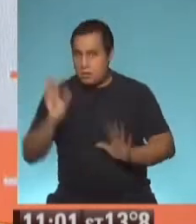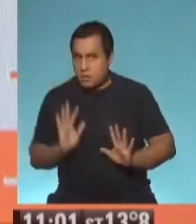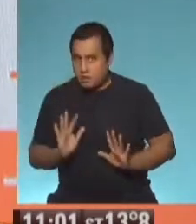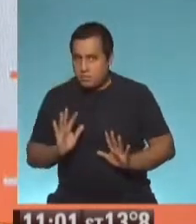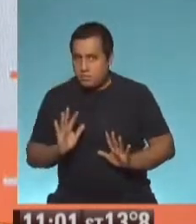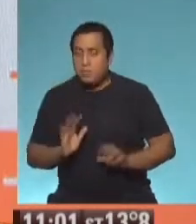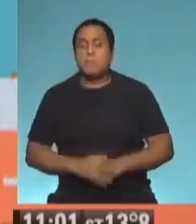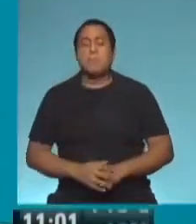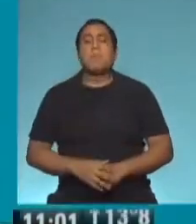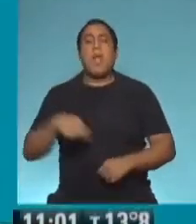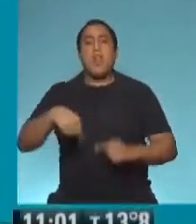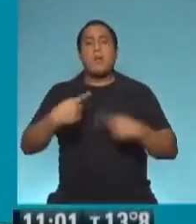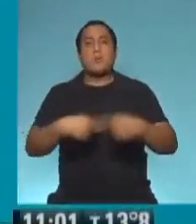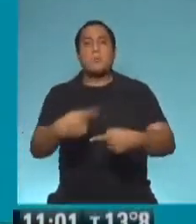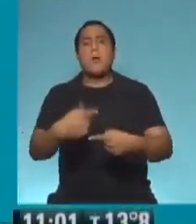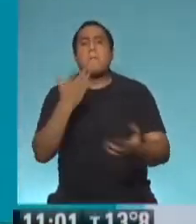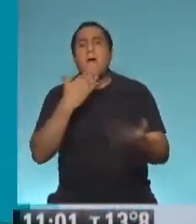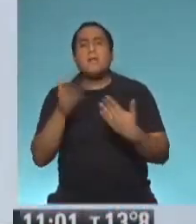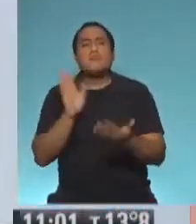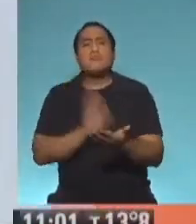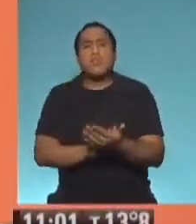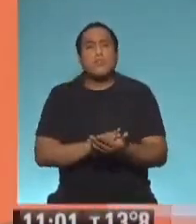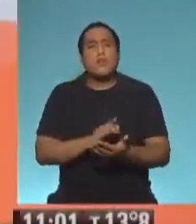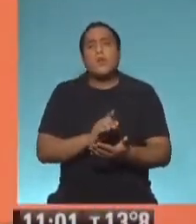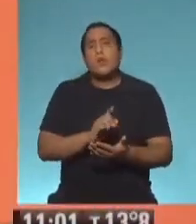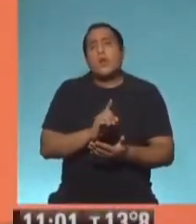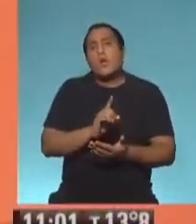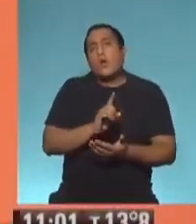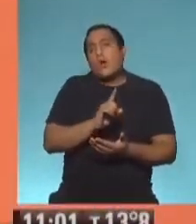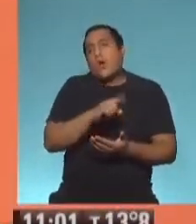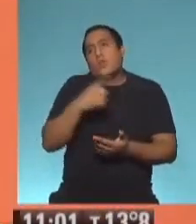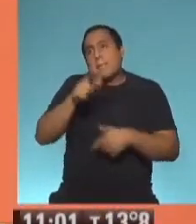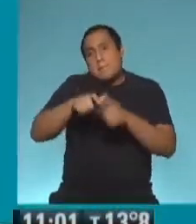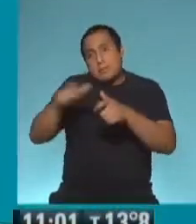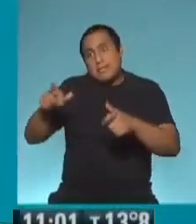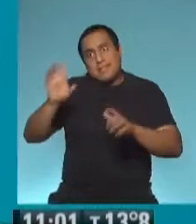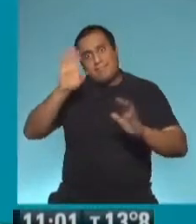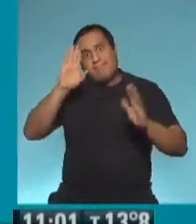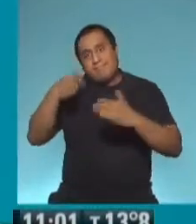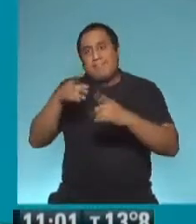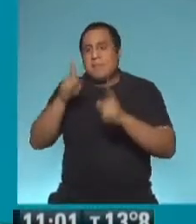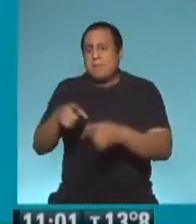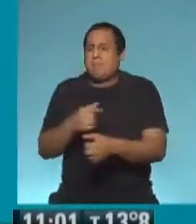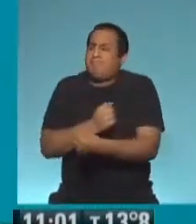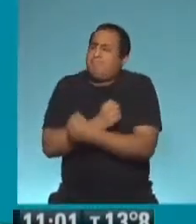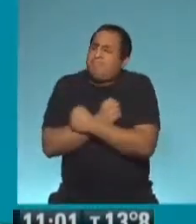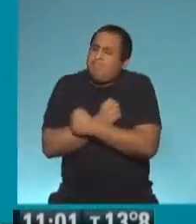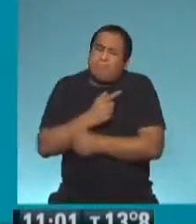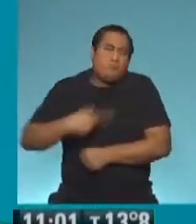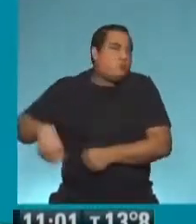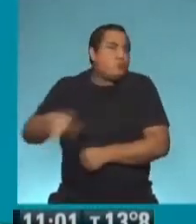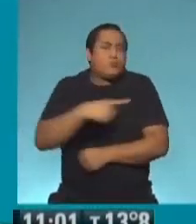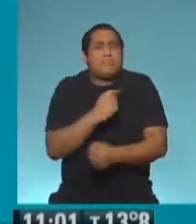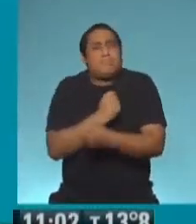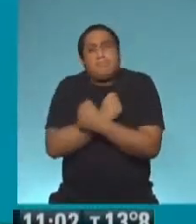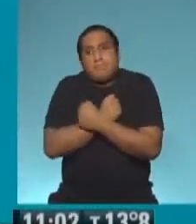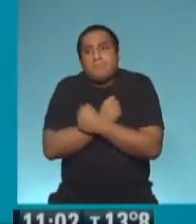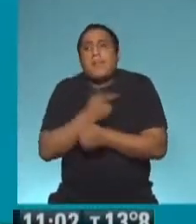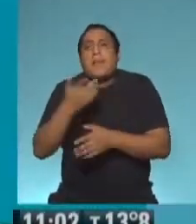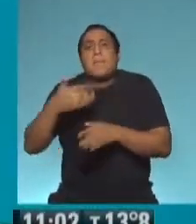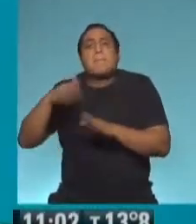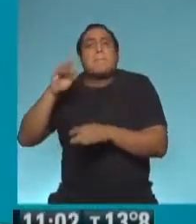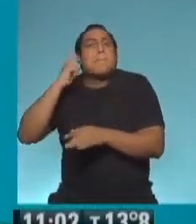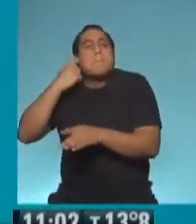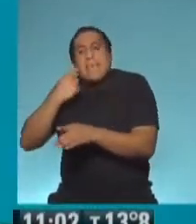Vamos a seguir, en este caso, hablando de otra parte de la población que queremos muchísimo, todos, por supuesto, y son nuestros adultos